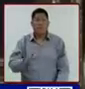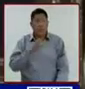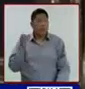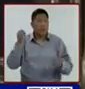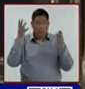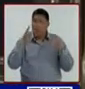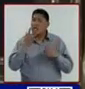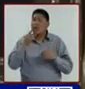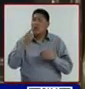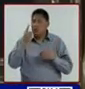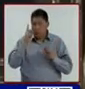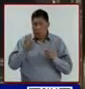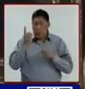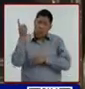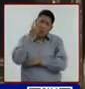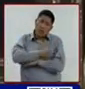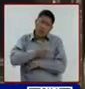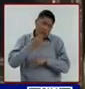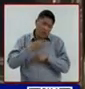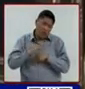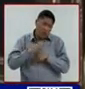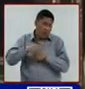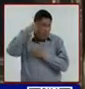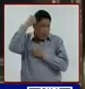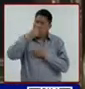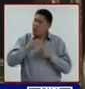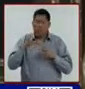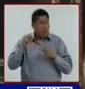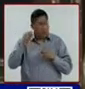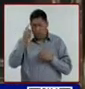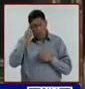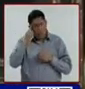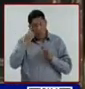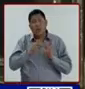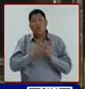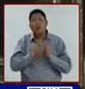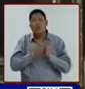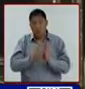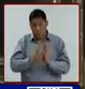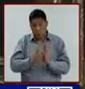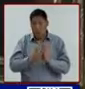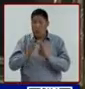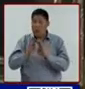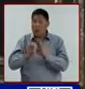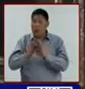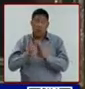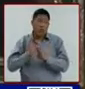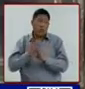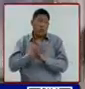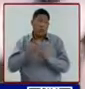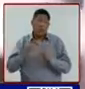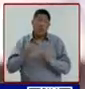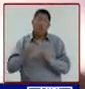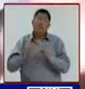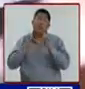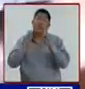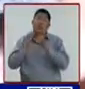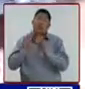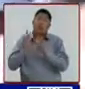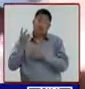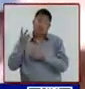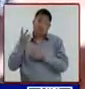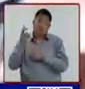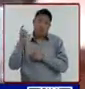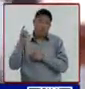Y muchos me dicen, ¿por qué el mismo día que ha convocado el MAS? No, queremos demostrar que en las puertas de nuestro mercado vamos a estar